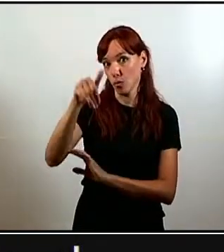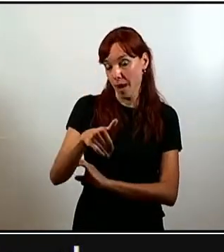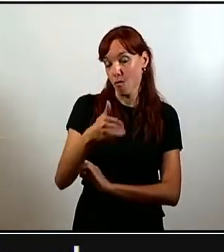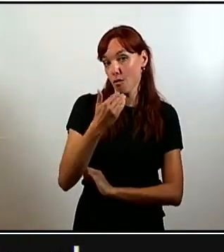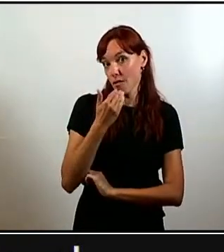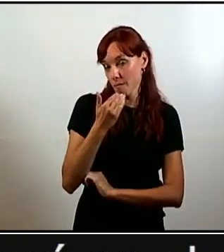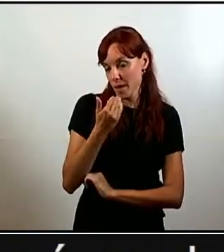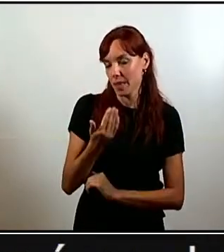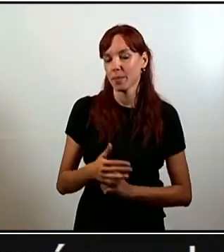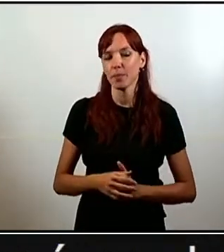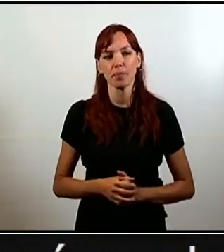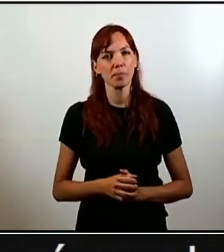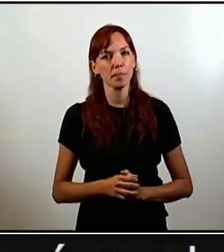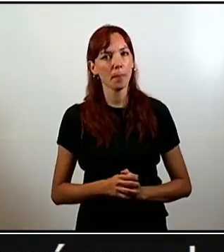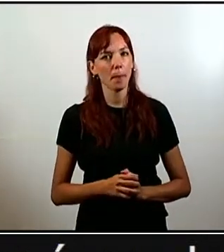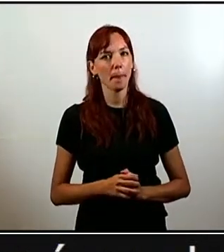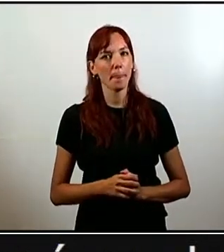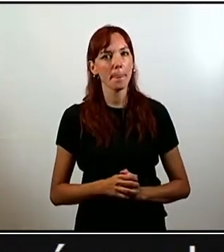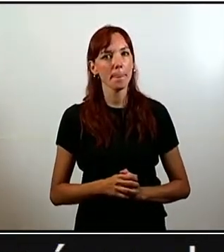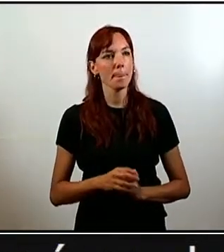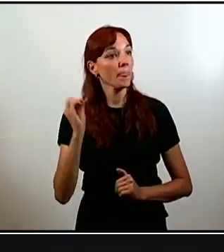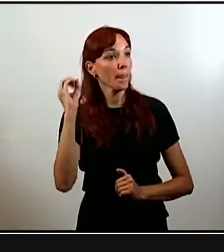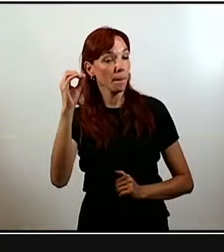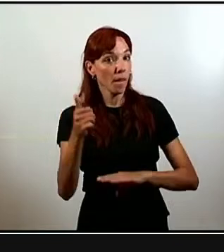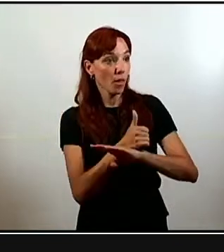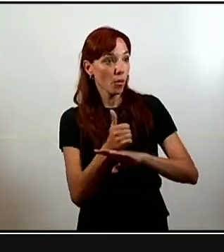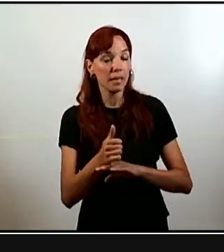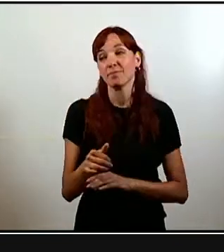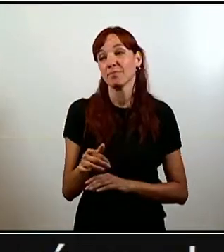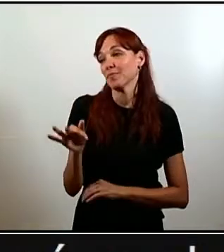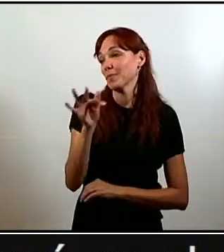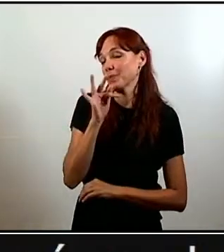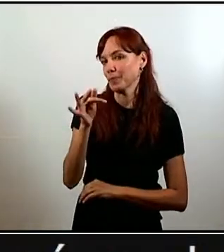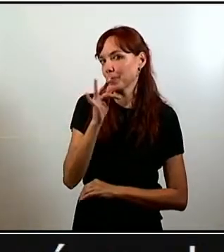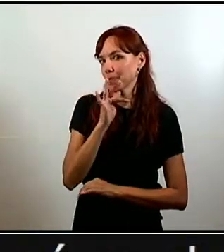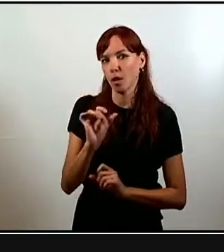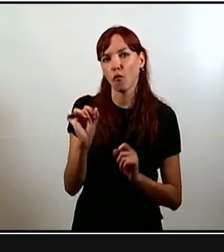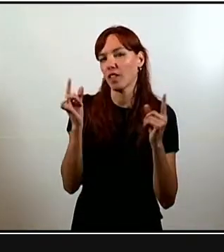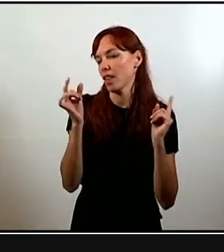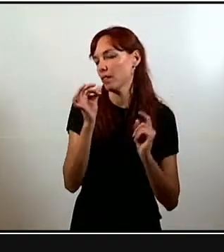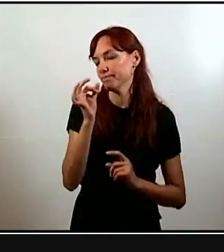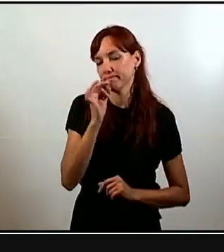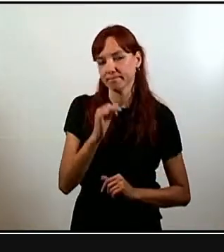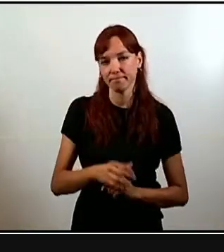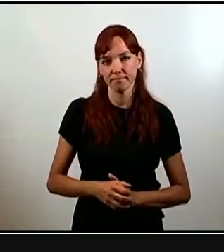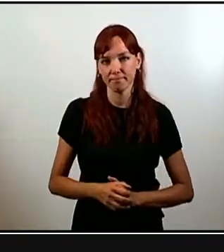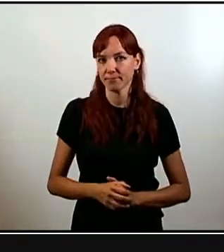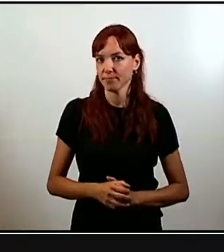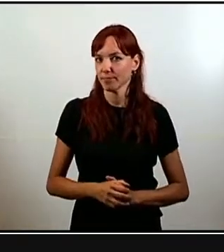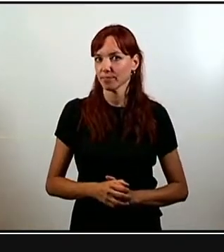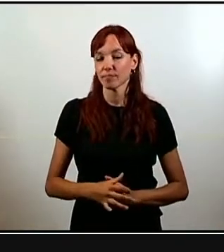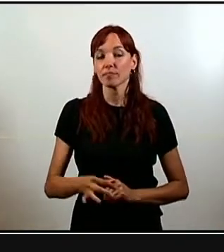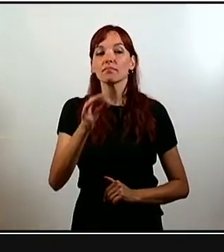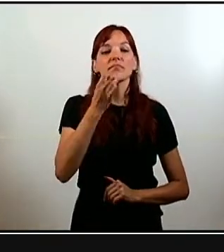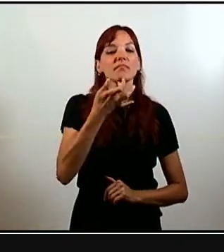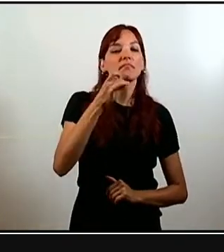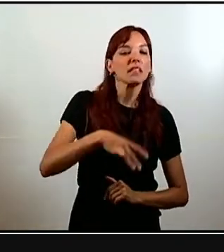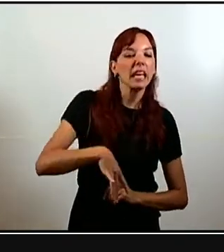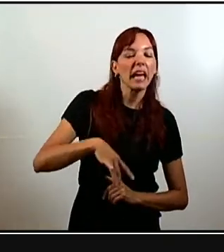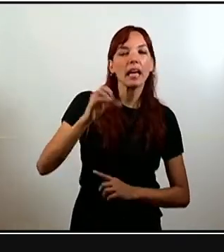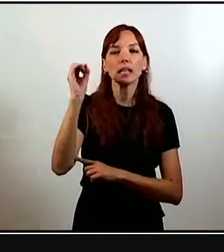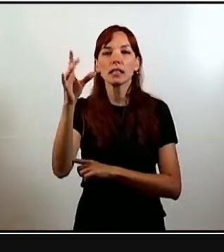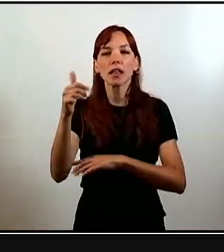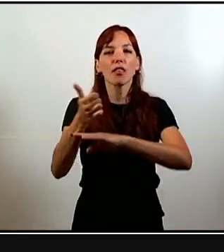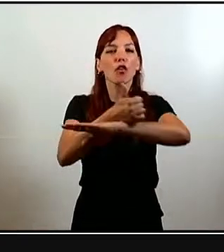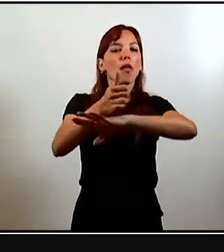Mérida. Ciudadano, entonces, ¿no? Lo tenemos que ver. No está cerrado, no hemos decidido qué ciudadano haría el